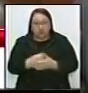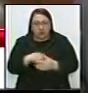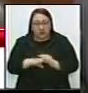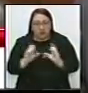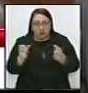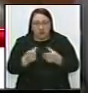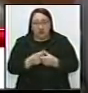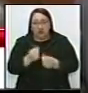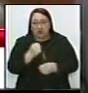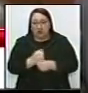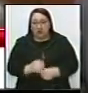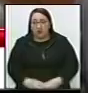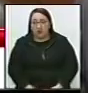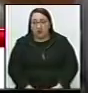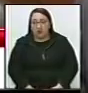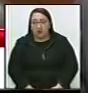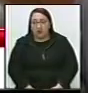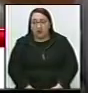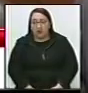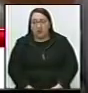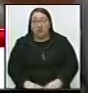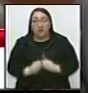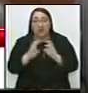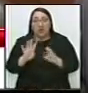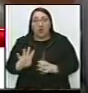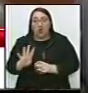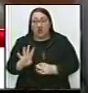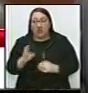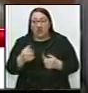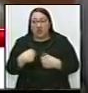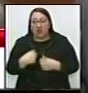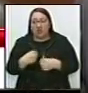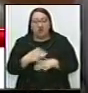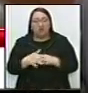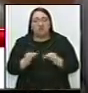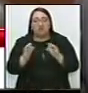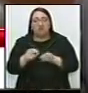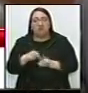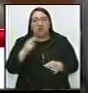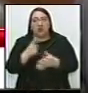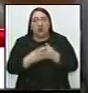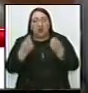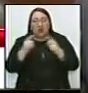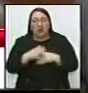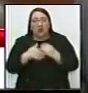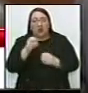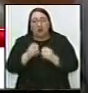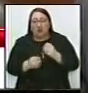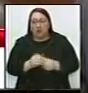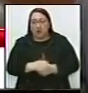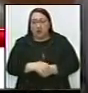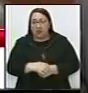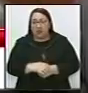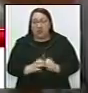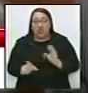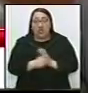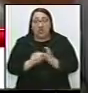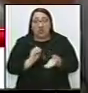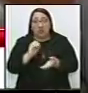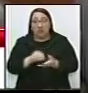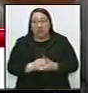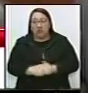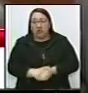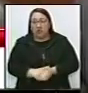las comisiones de trabajo, para que el día 4 tengamos el pleno en el que se ratifiquen las modificaciones legales que se están